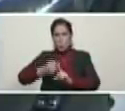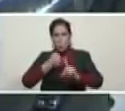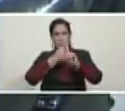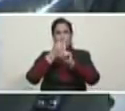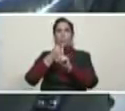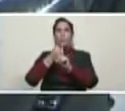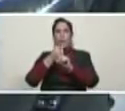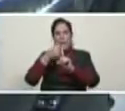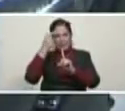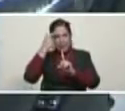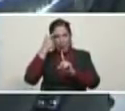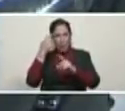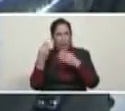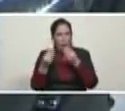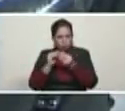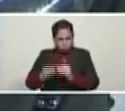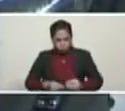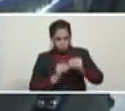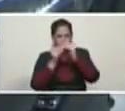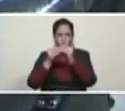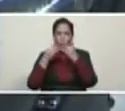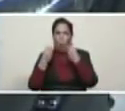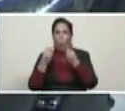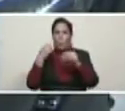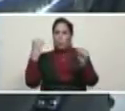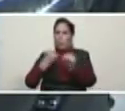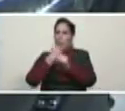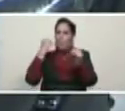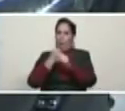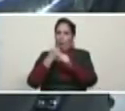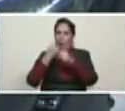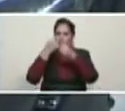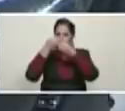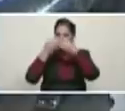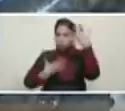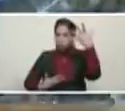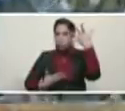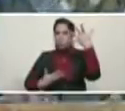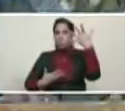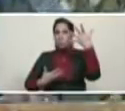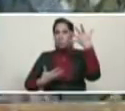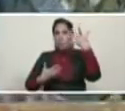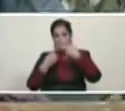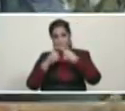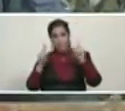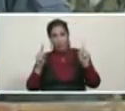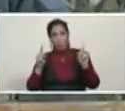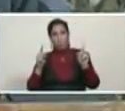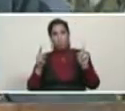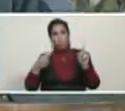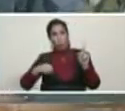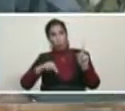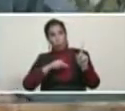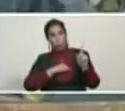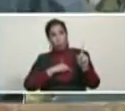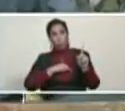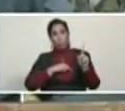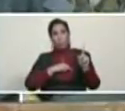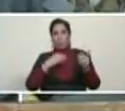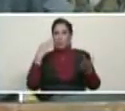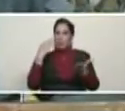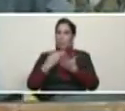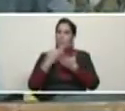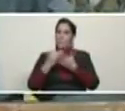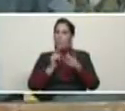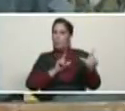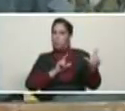detalles y vamos a trabajarlos para que estemos siempre